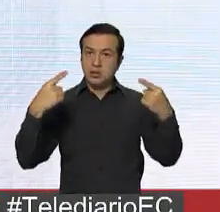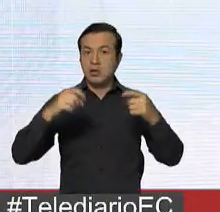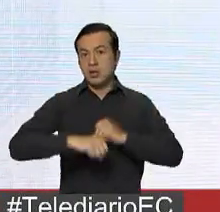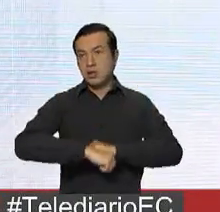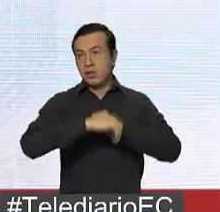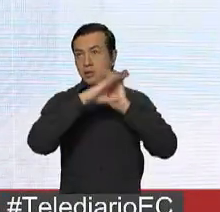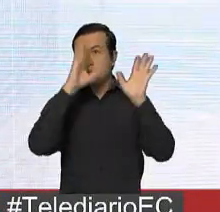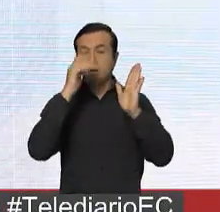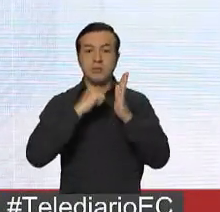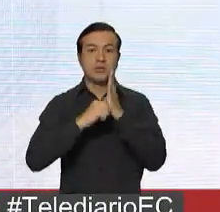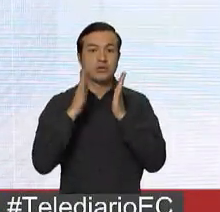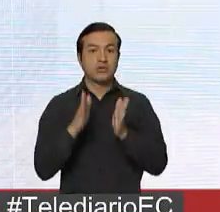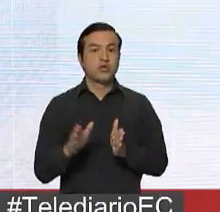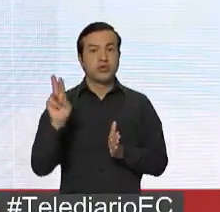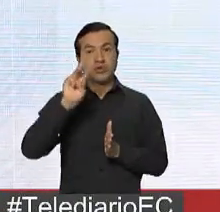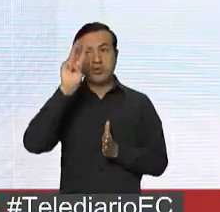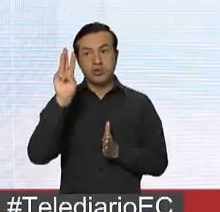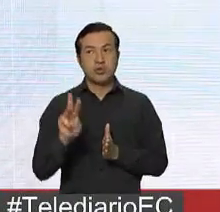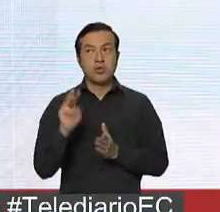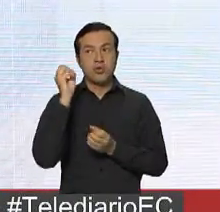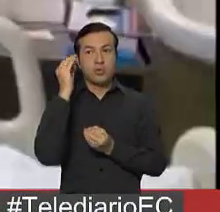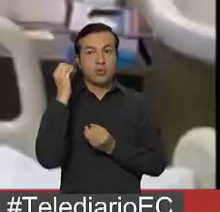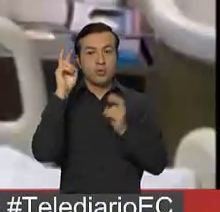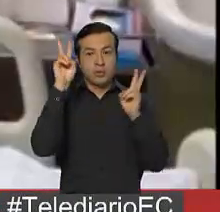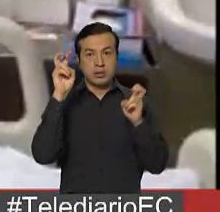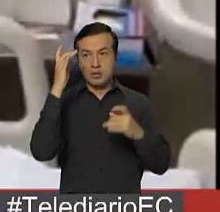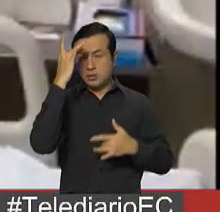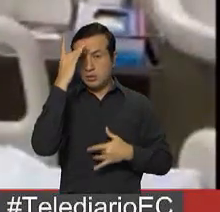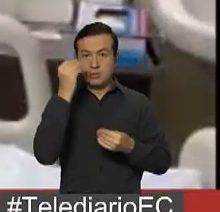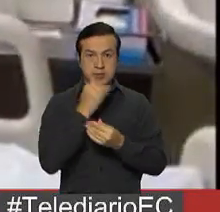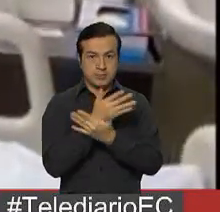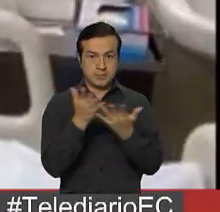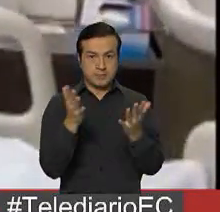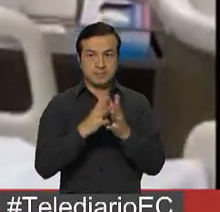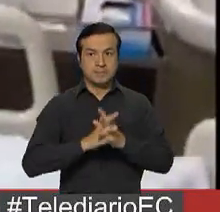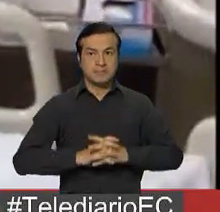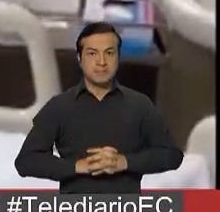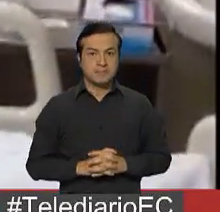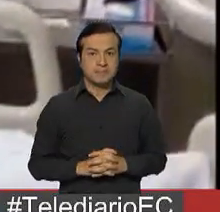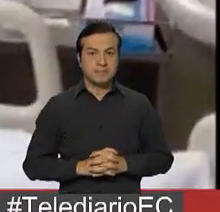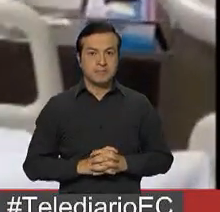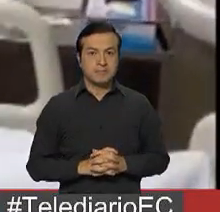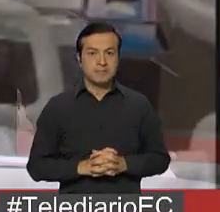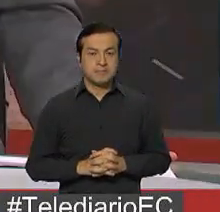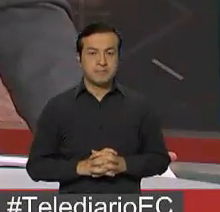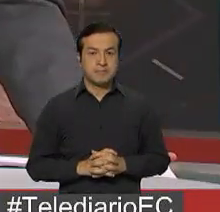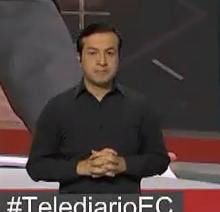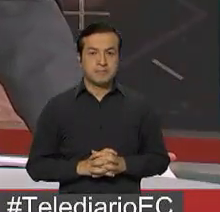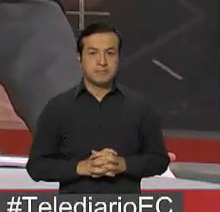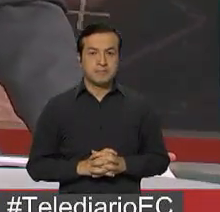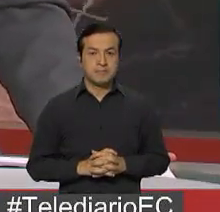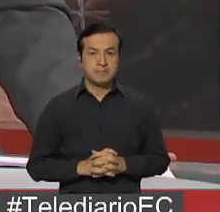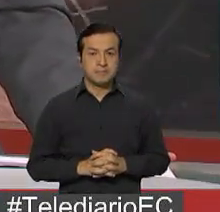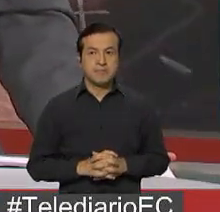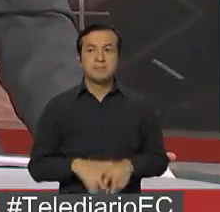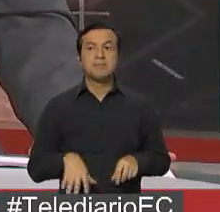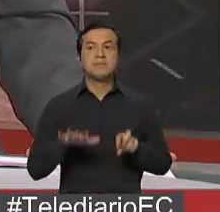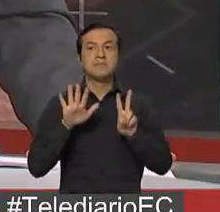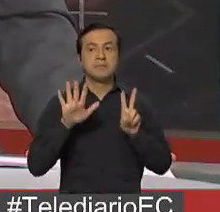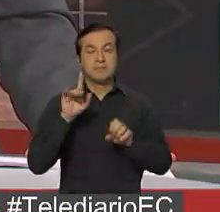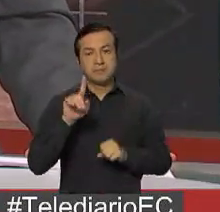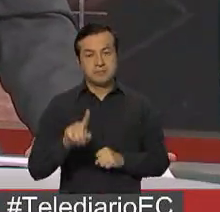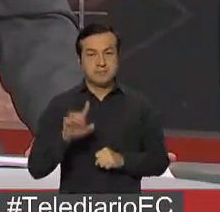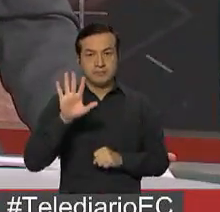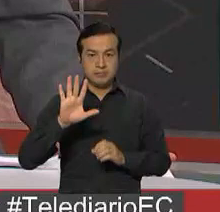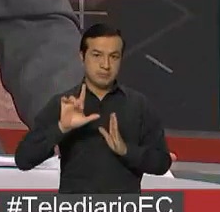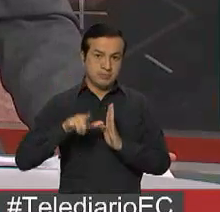mañanas el ministerio de salud publicará el informe de casos cobit javier se va a dos medios públicos 7 de la mañana a 5